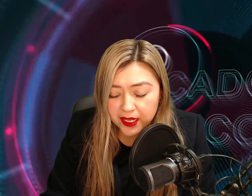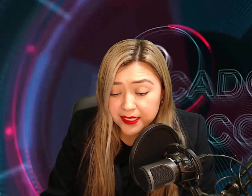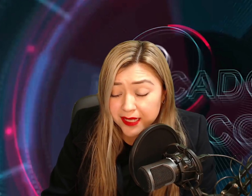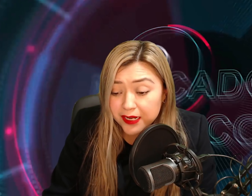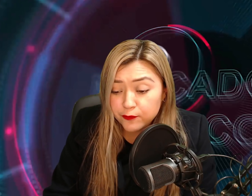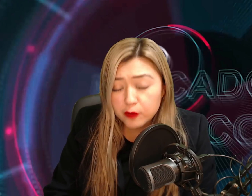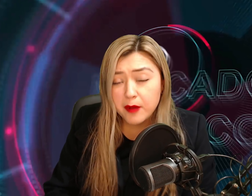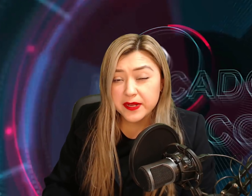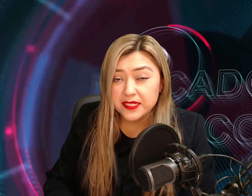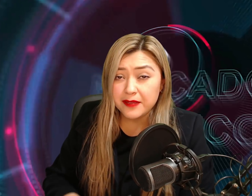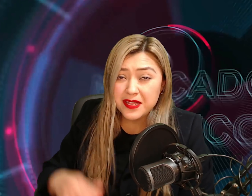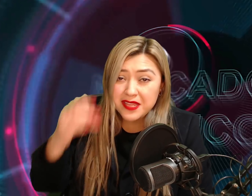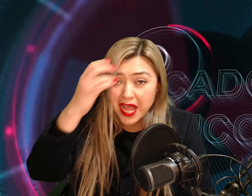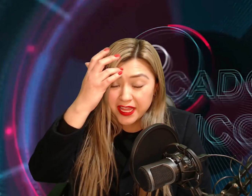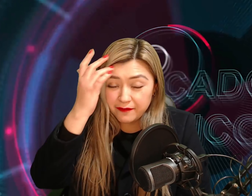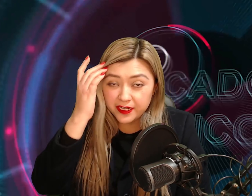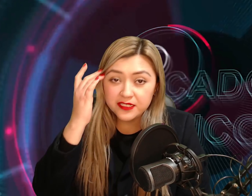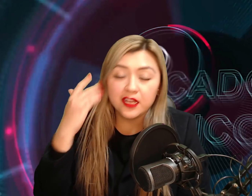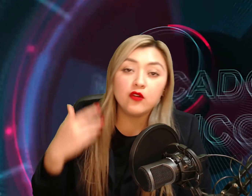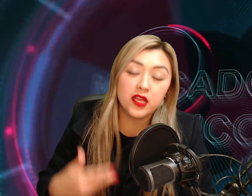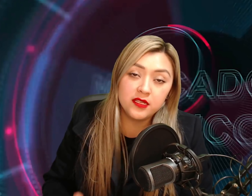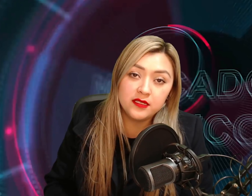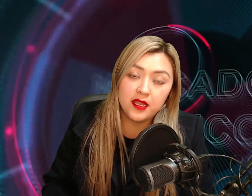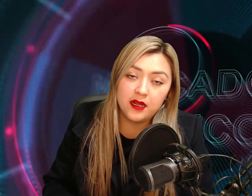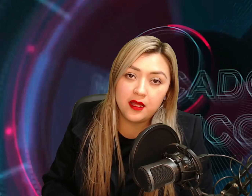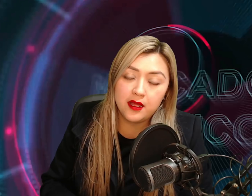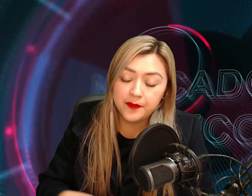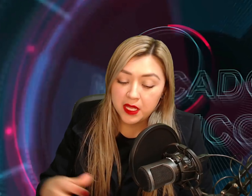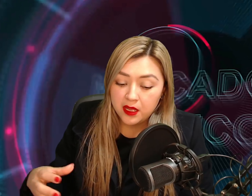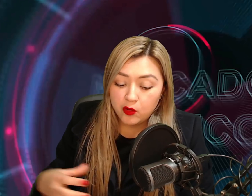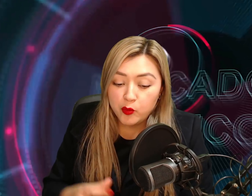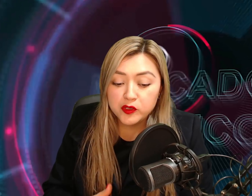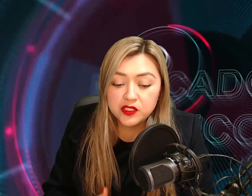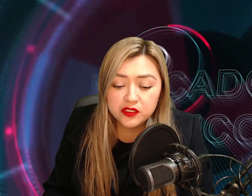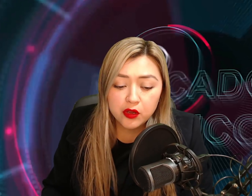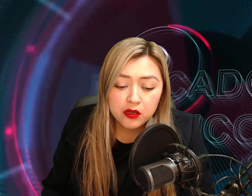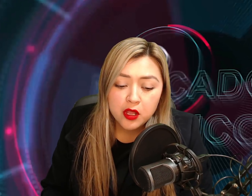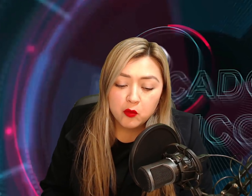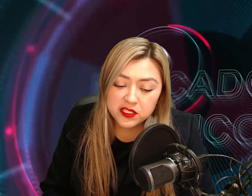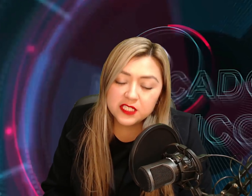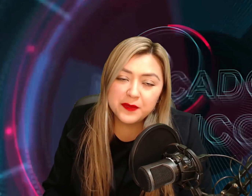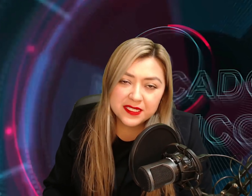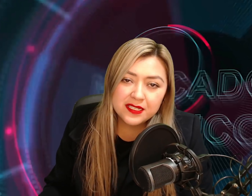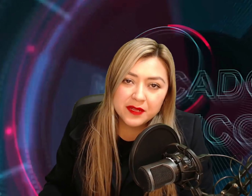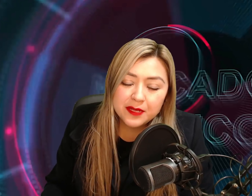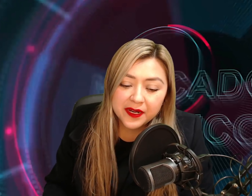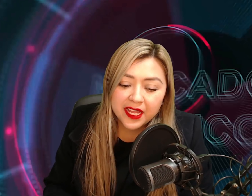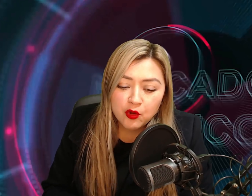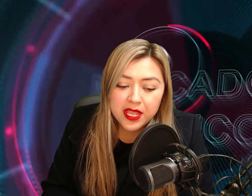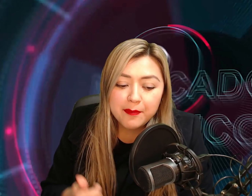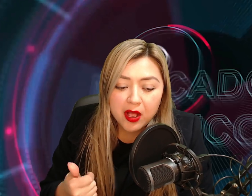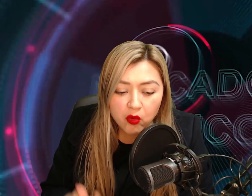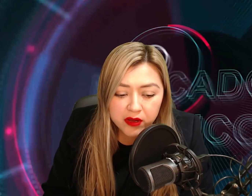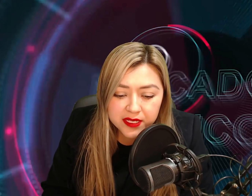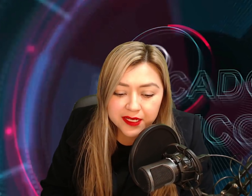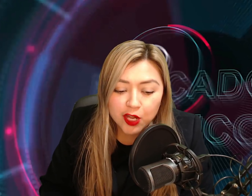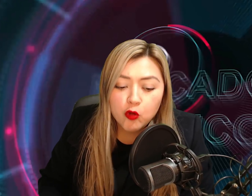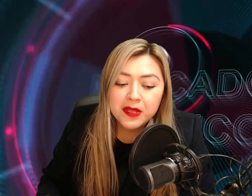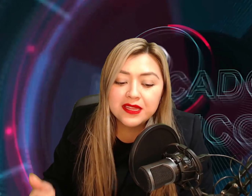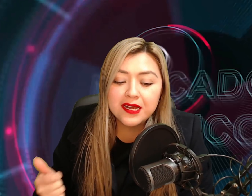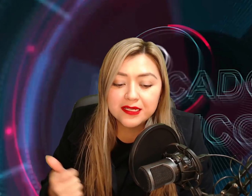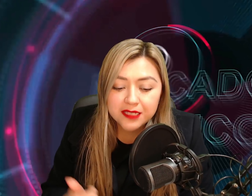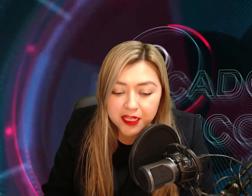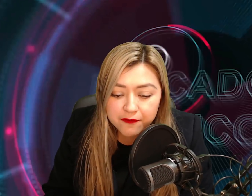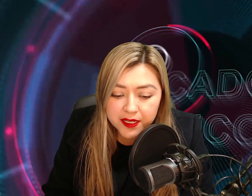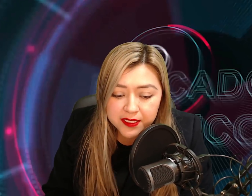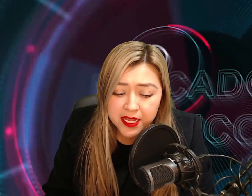pues que esta reforma precisamente a diferencia a lo que dice la oposición pues es precisamente para que no hay apagones que no